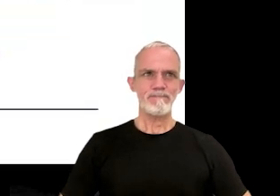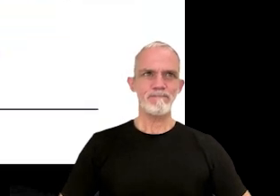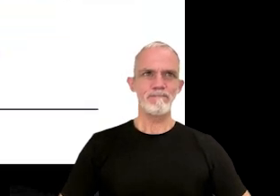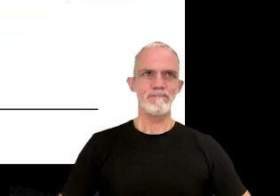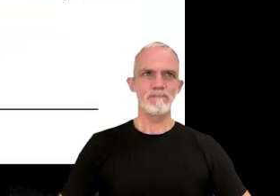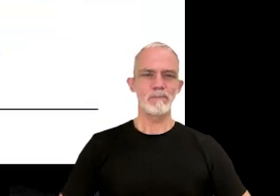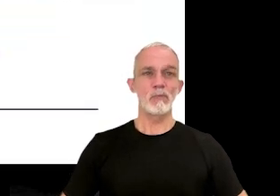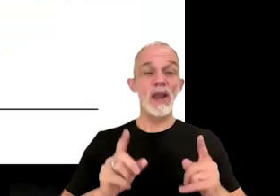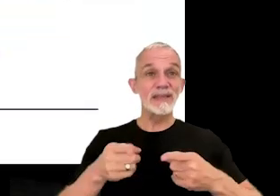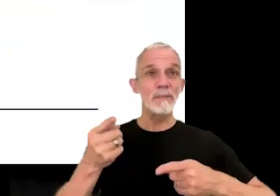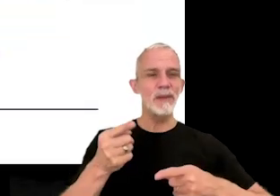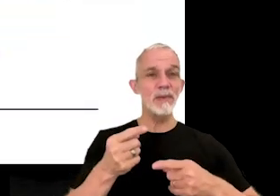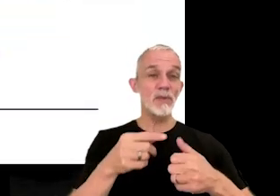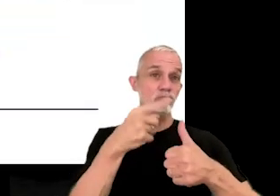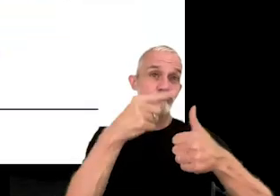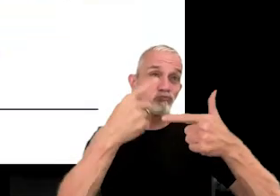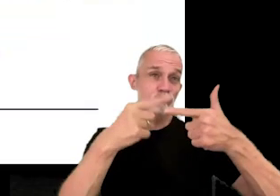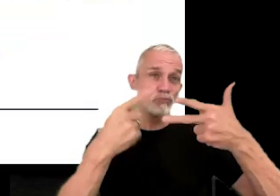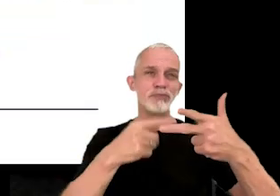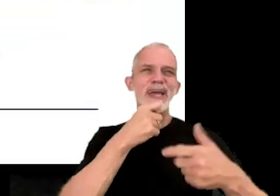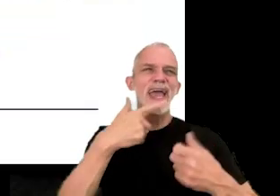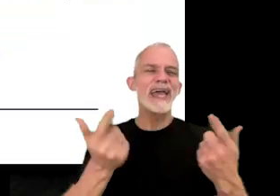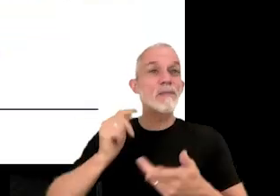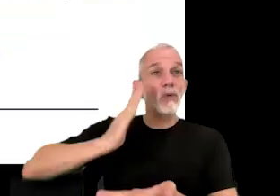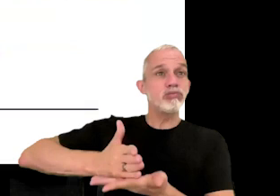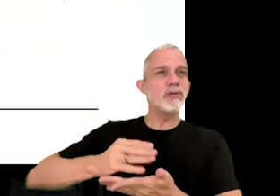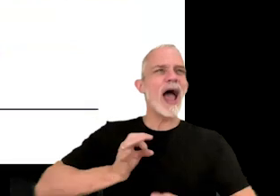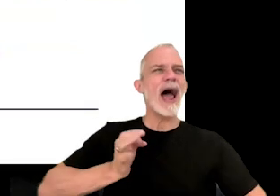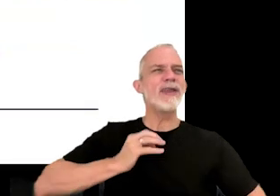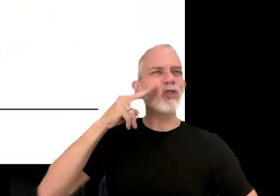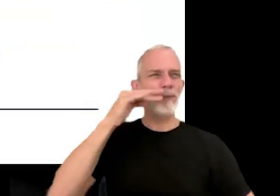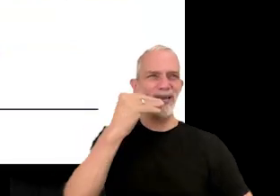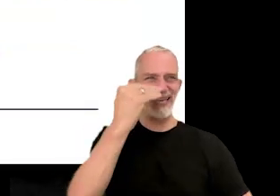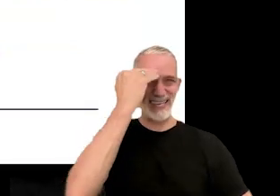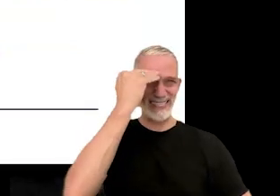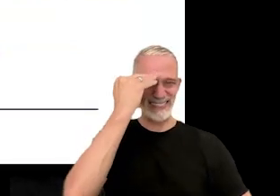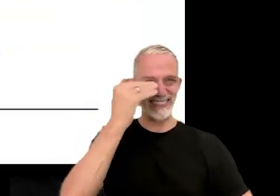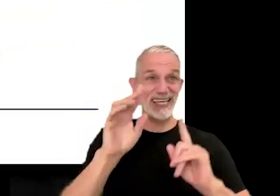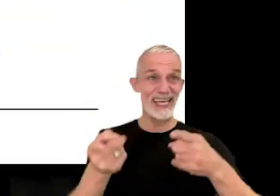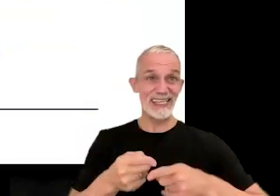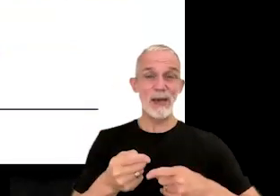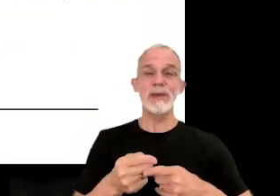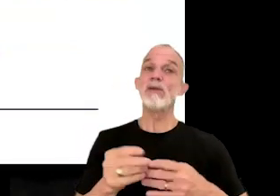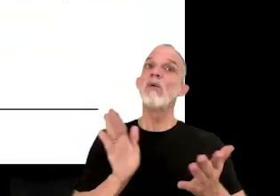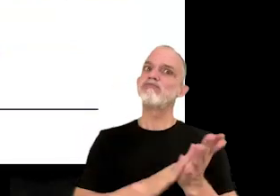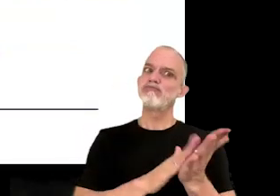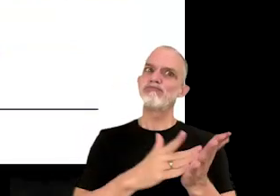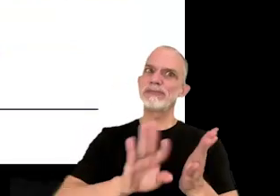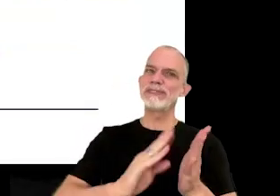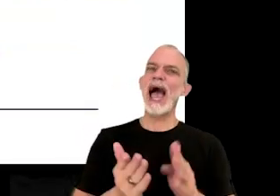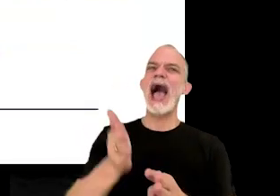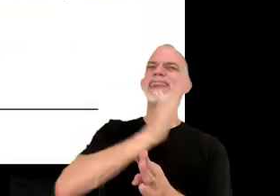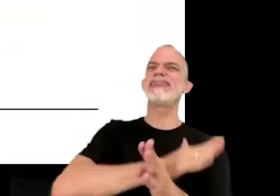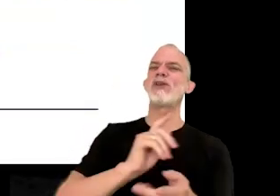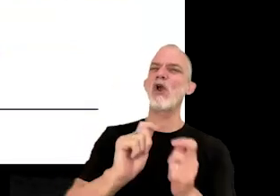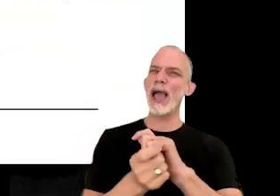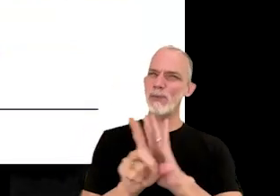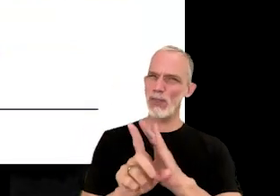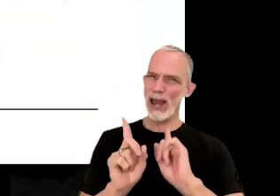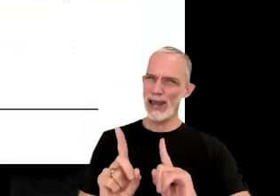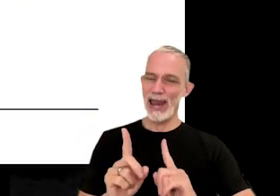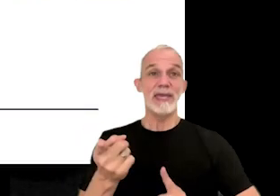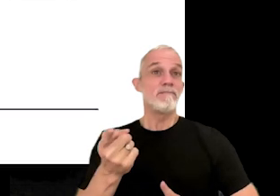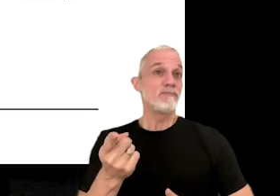Y dentro de esta casuística tenemos este fallo del año 2015 de casación, que es un precedente jurisdiccional anterior a la reforma,